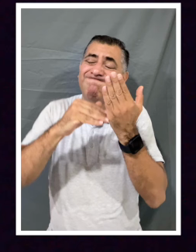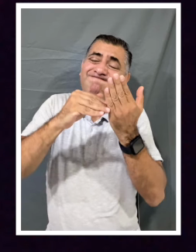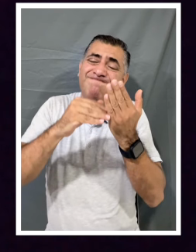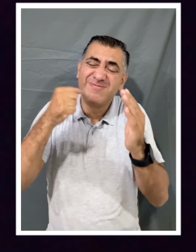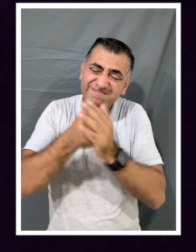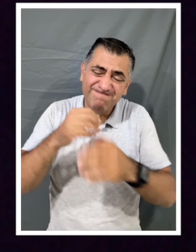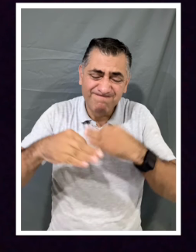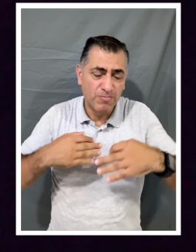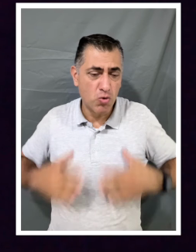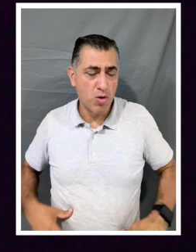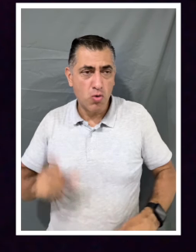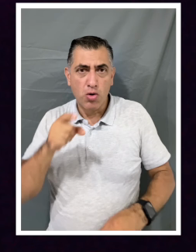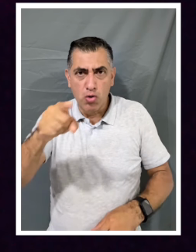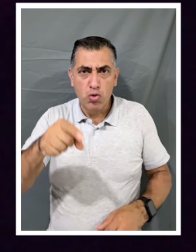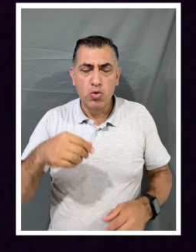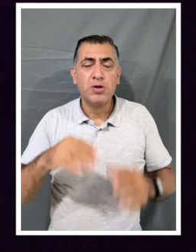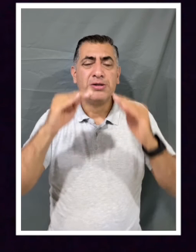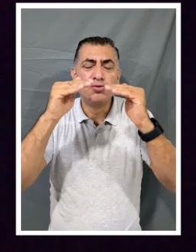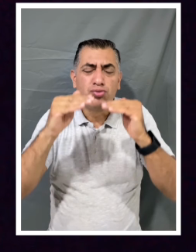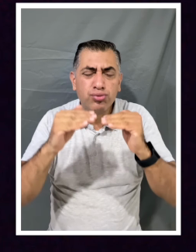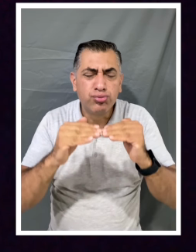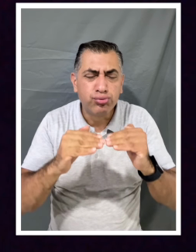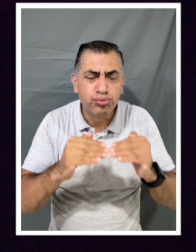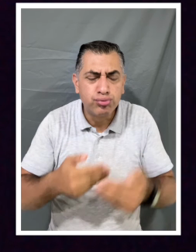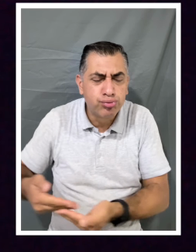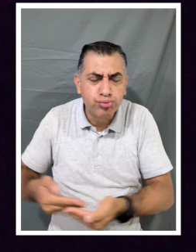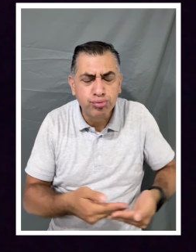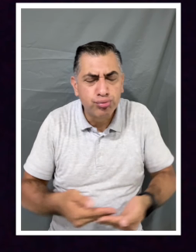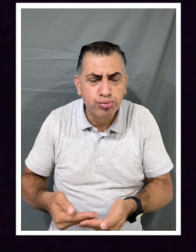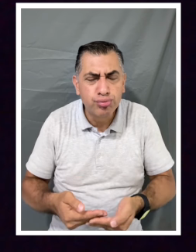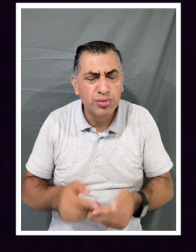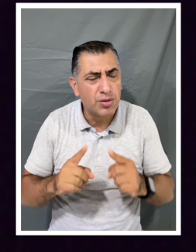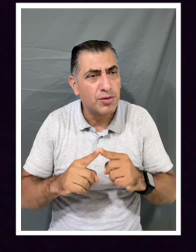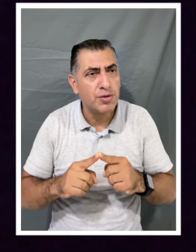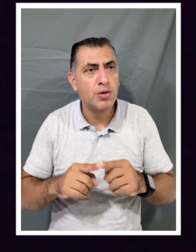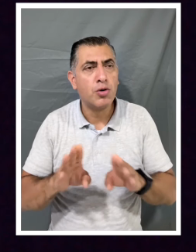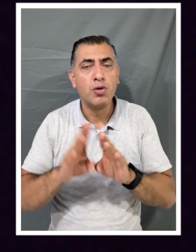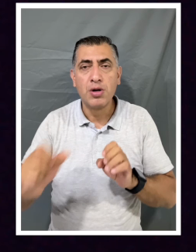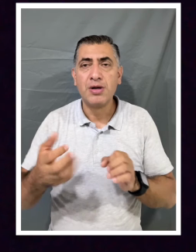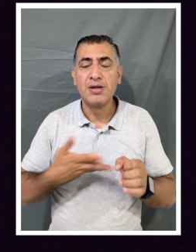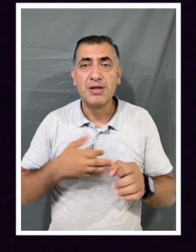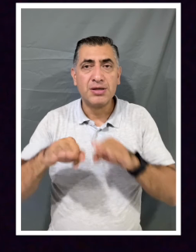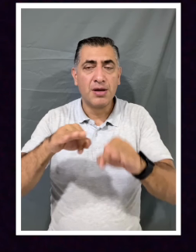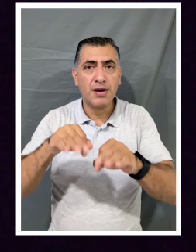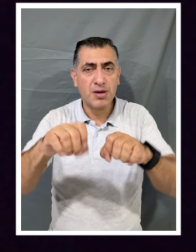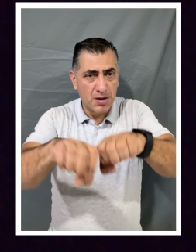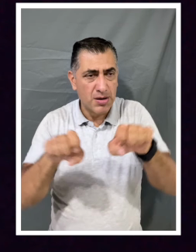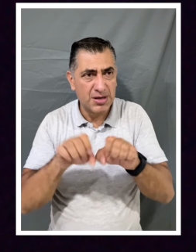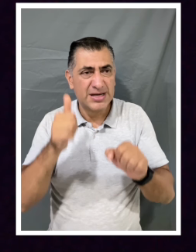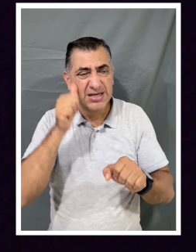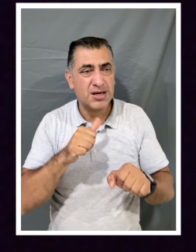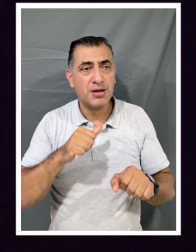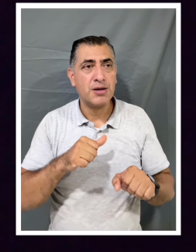afecto a todo el cuerpo cuando tú te quedas como un bebé espiritual en la iglesia Mira eres como esos que tienes un un trabajo en equipo y siempre